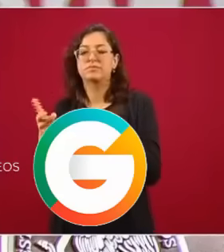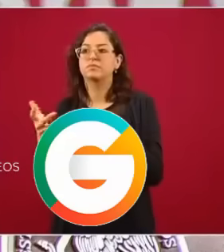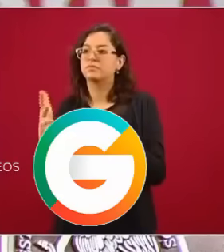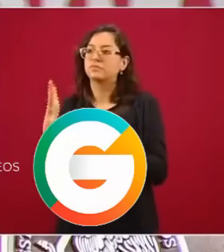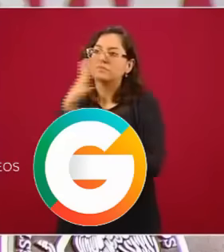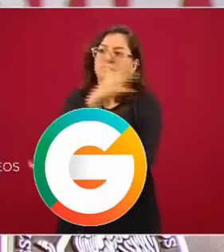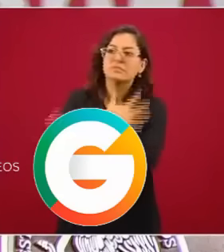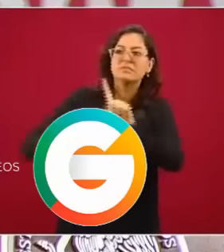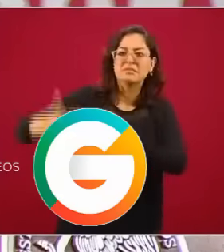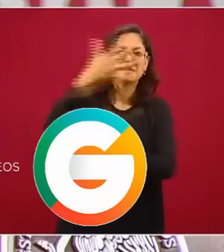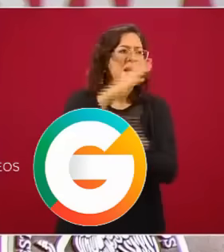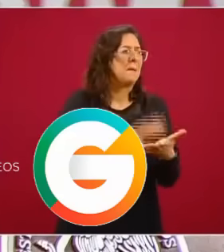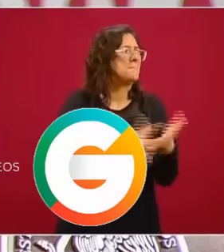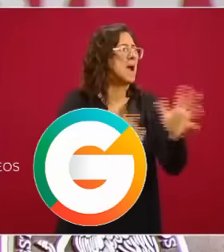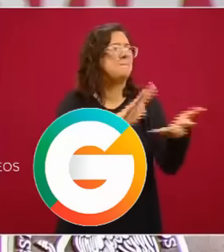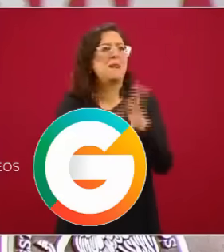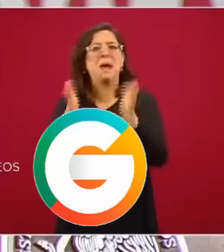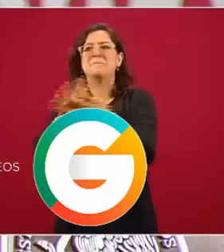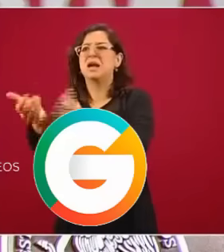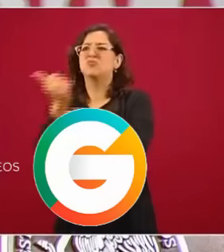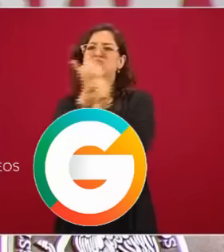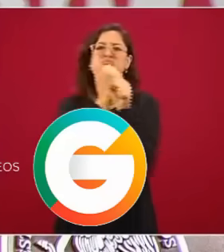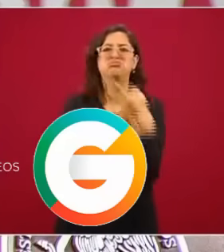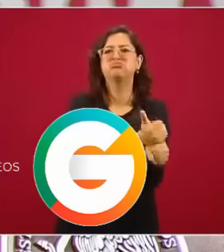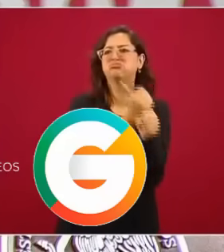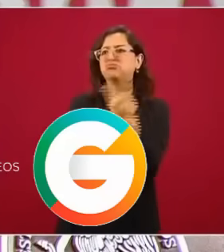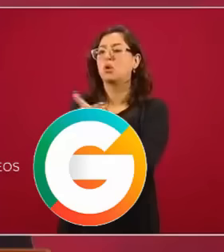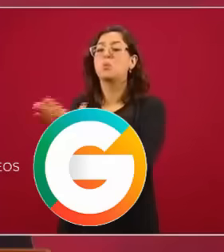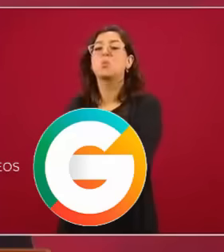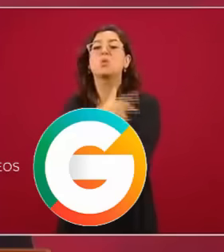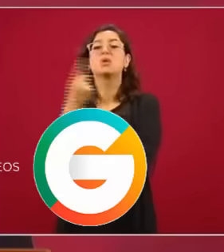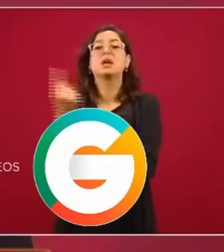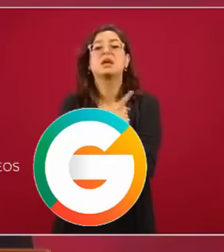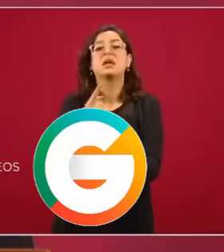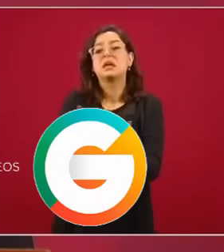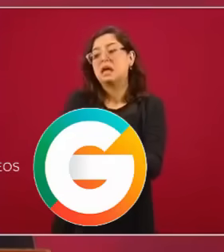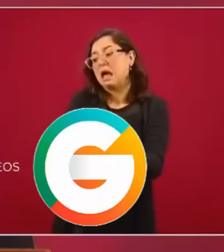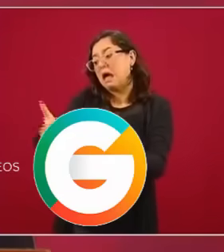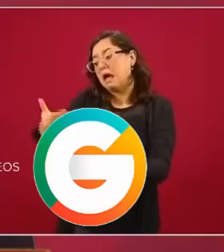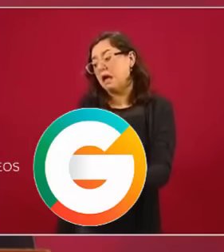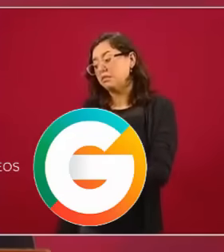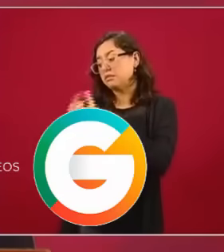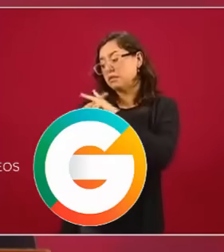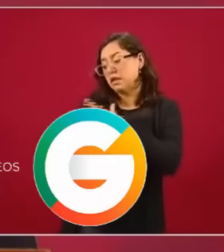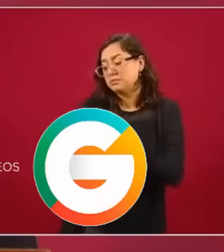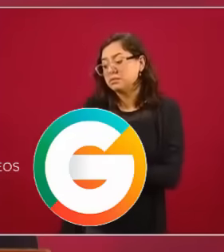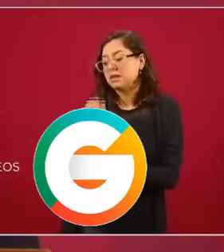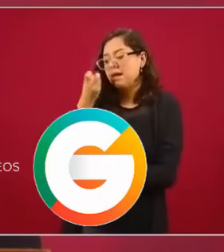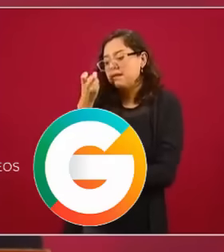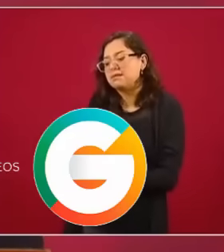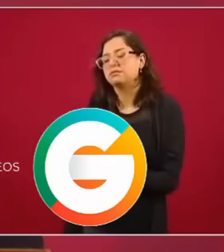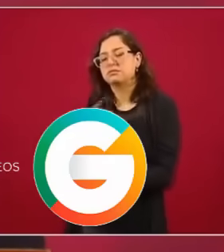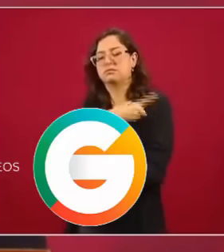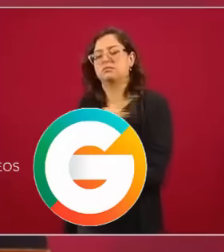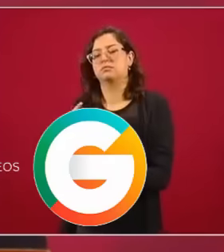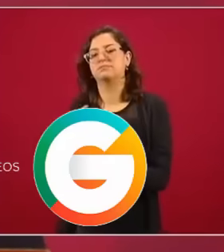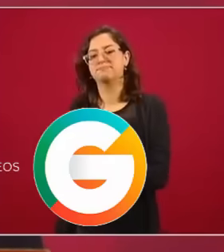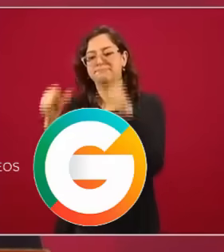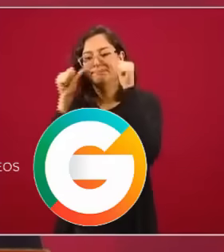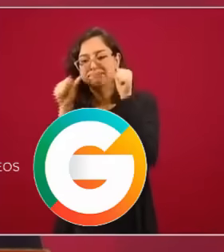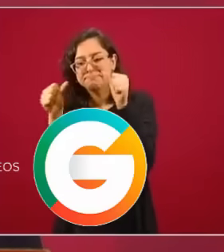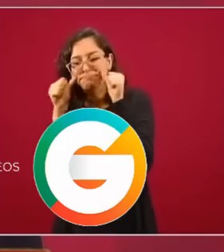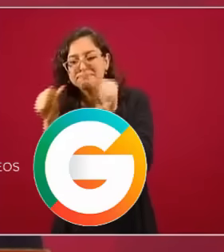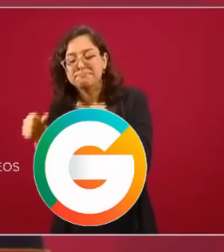social, lo que estamos padeciendo. necesitamos